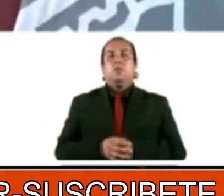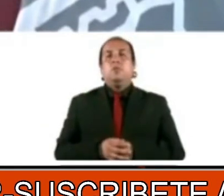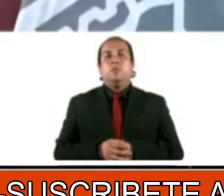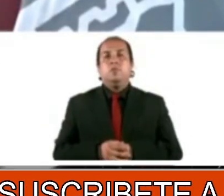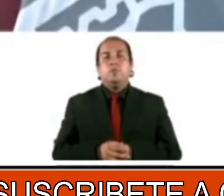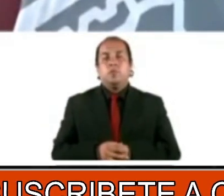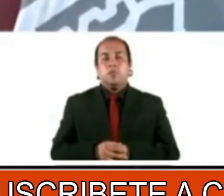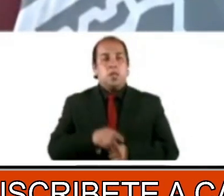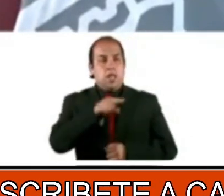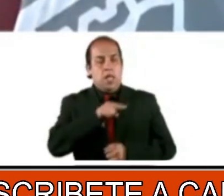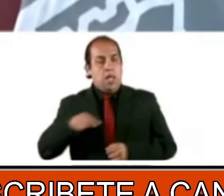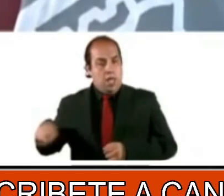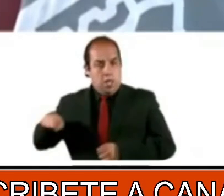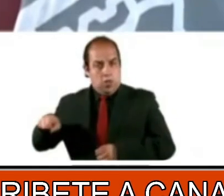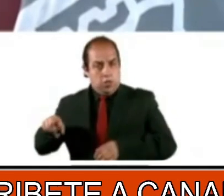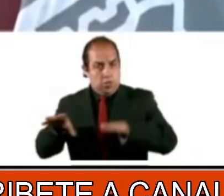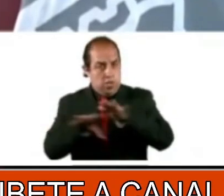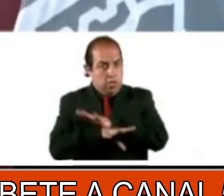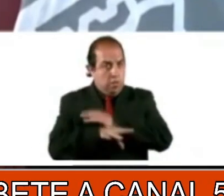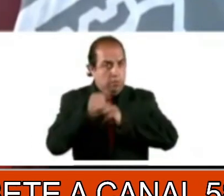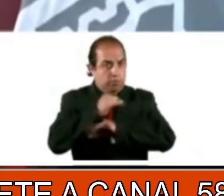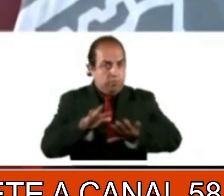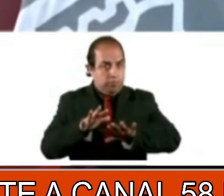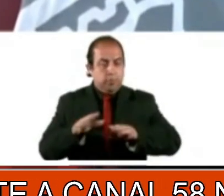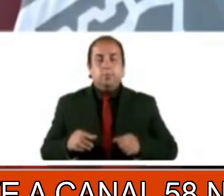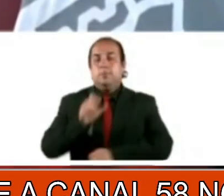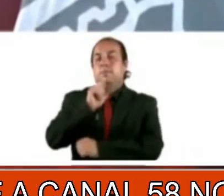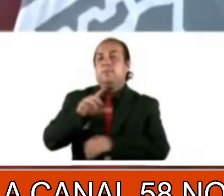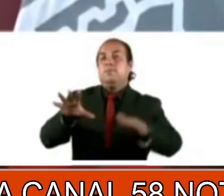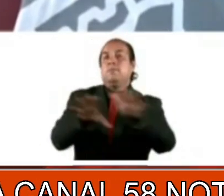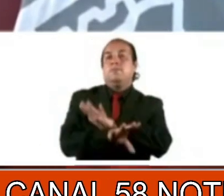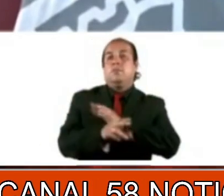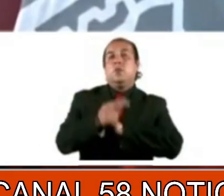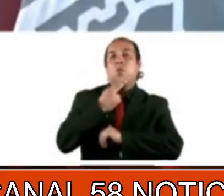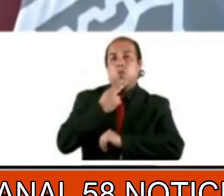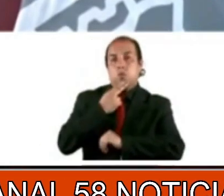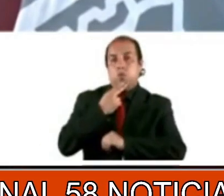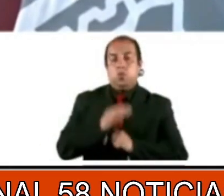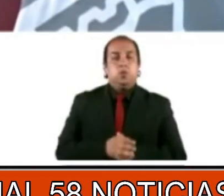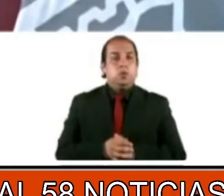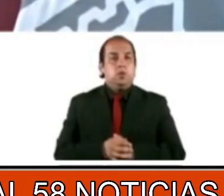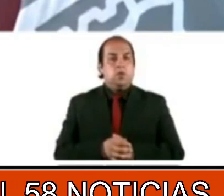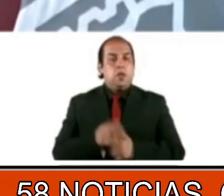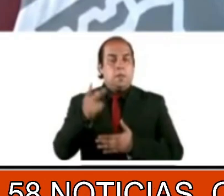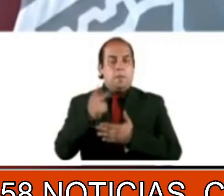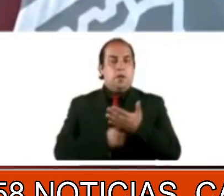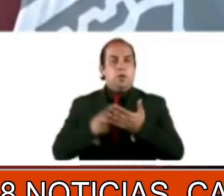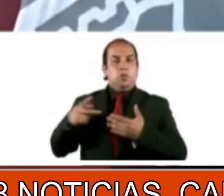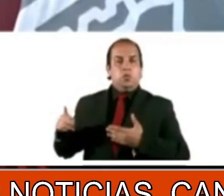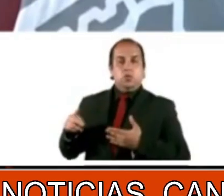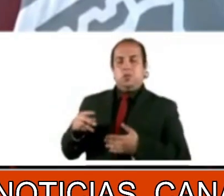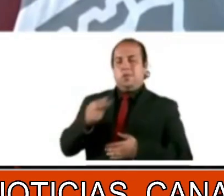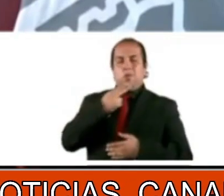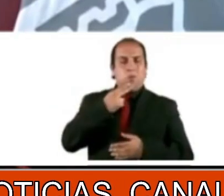cambiar, entonces cambia cómo usan la metodología y no la usan como